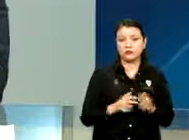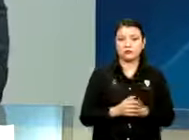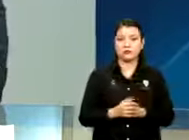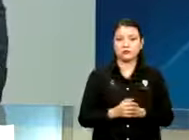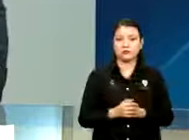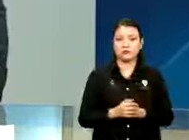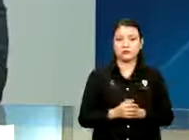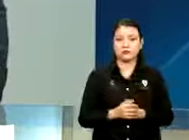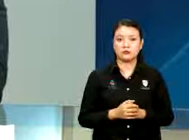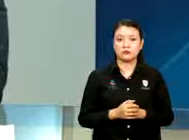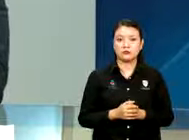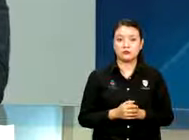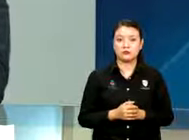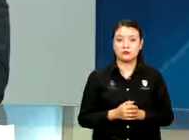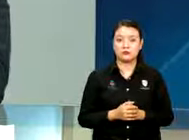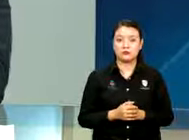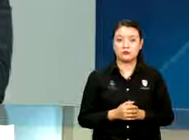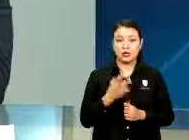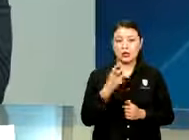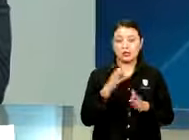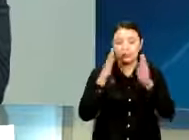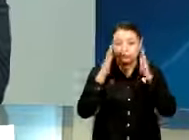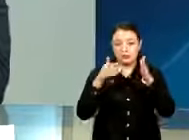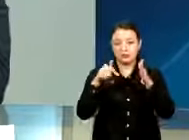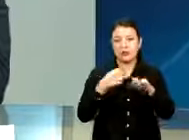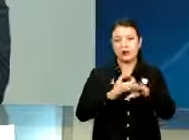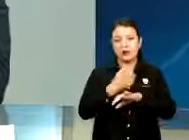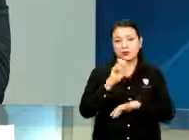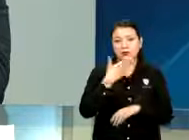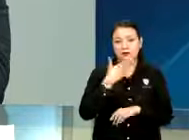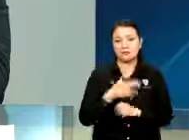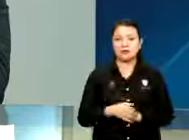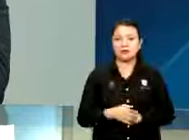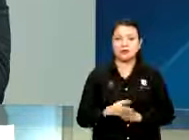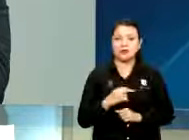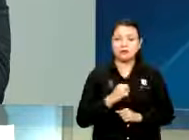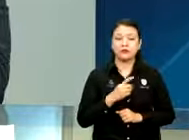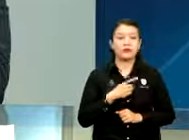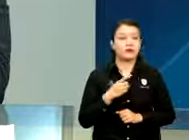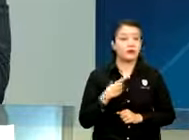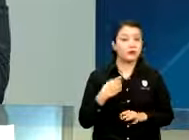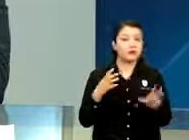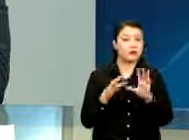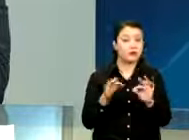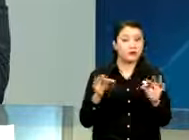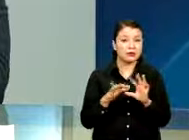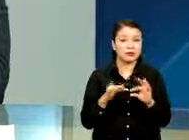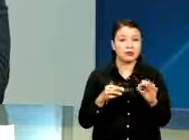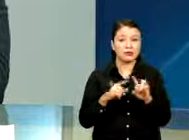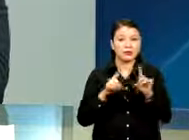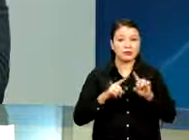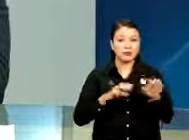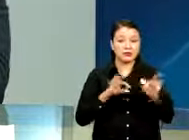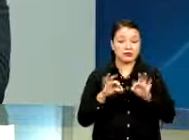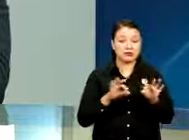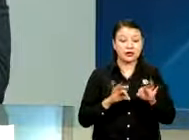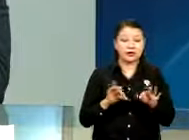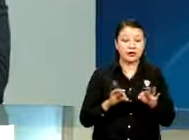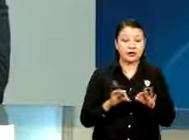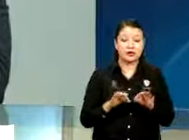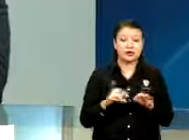en conciso del chihuahua hay que tomar en cuenta que los trabajos en estos casos al inicio de esta